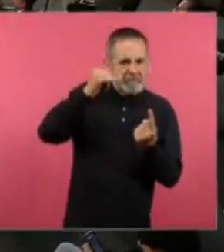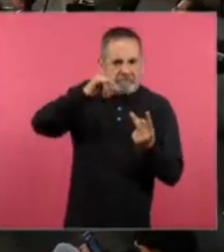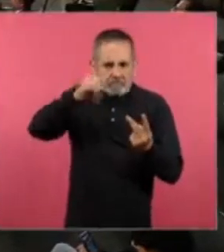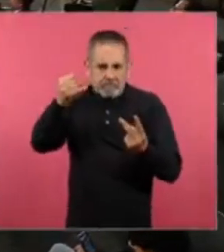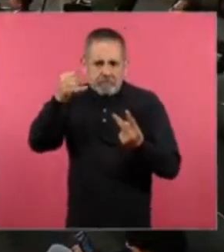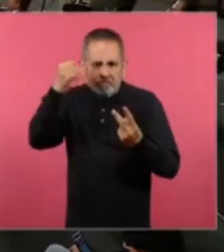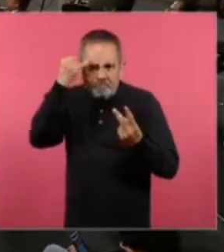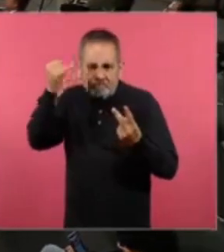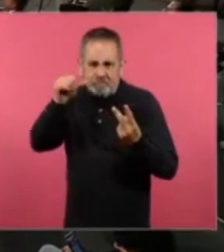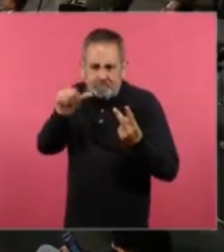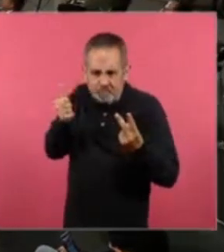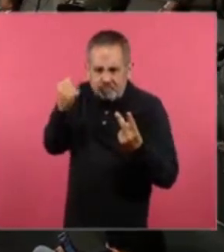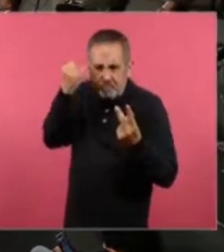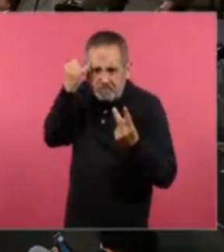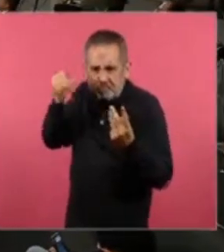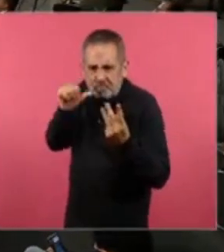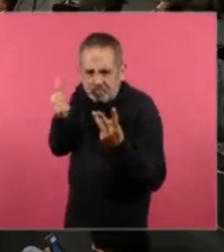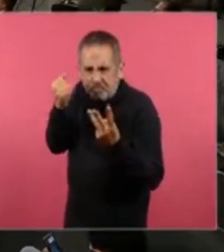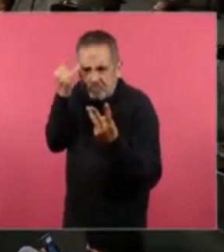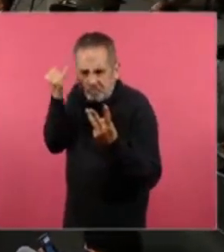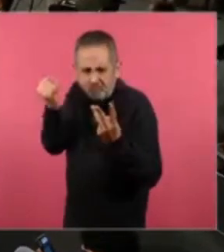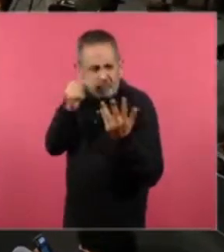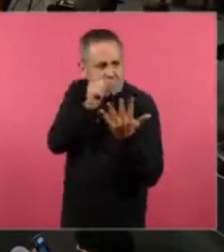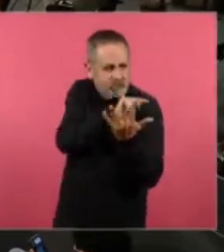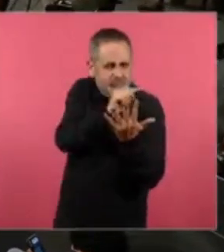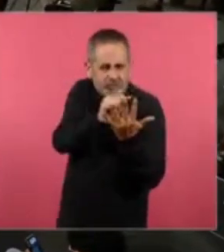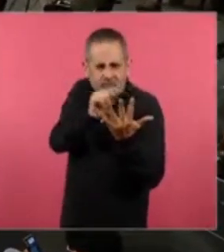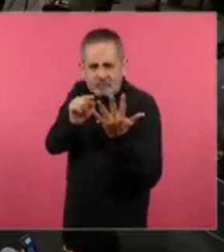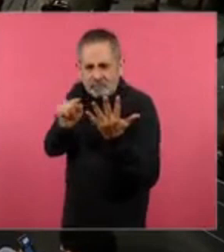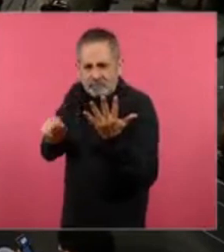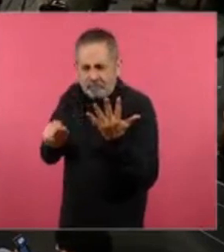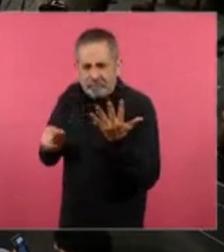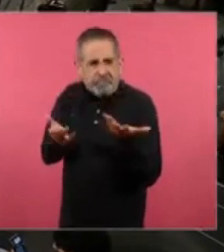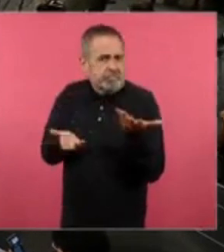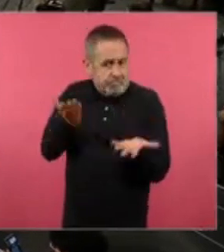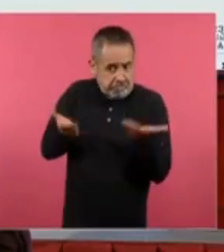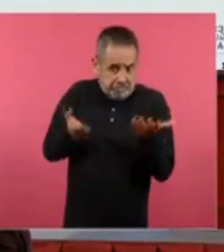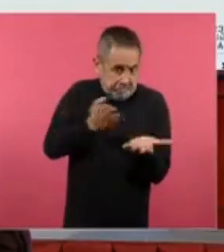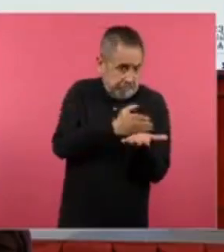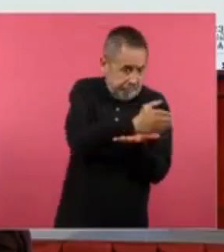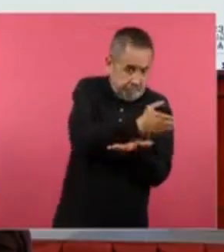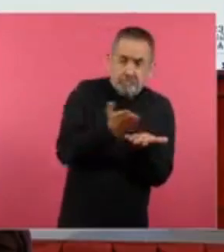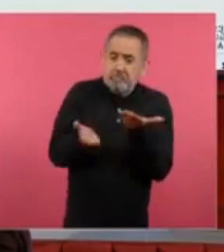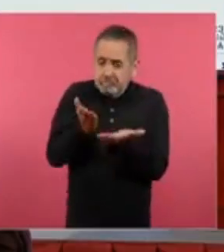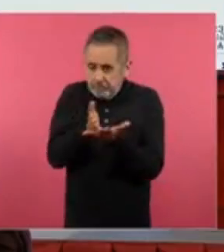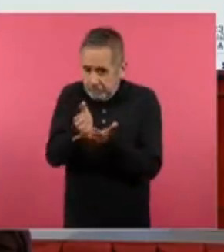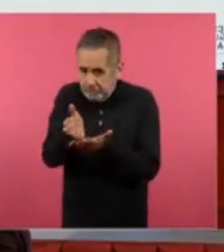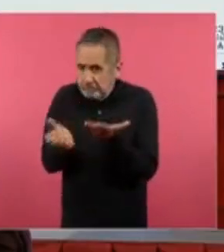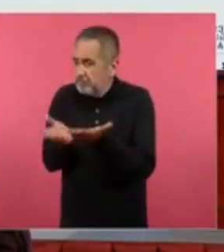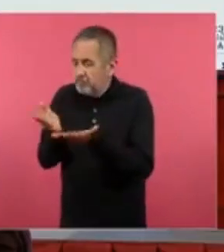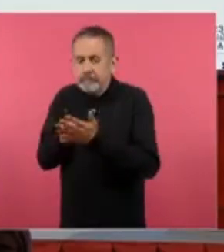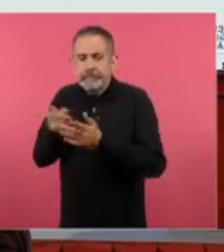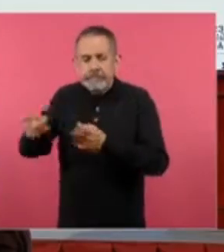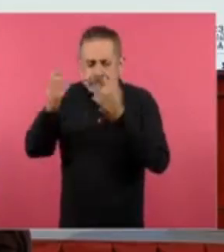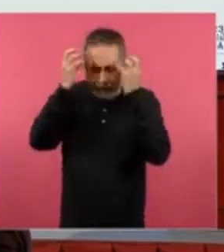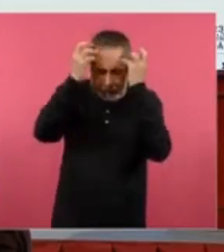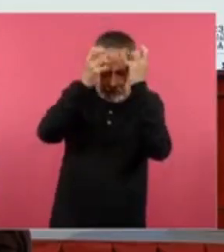varios efectos de una causa, que hay reversibilidad. Todo este tipo de cosas se asocian al pensamiento